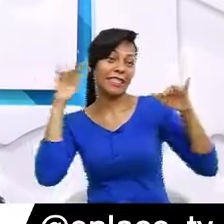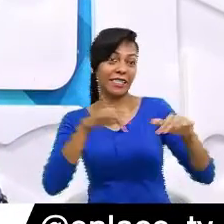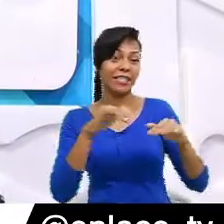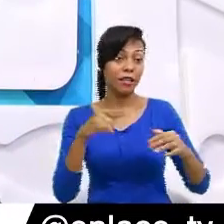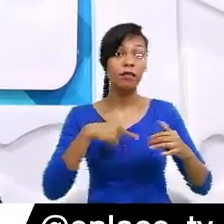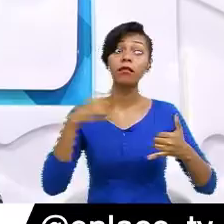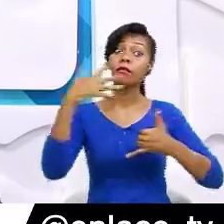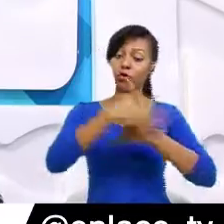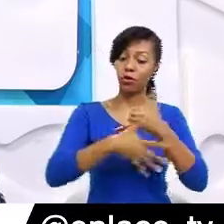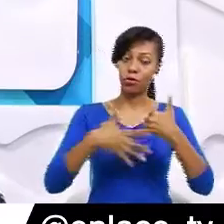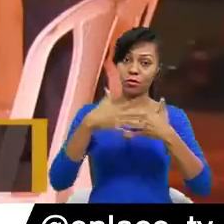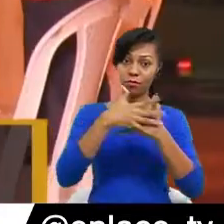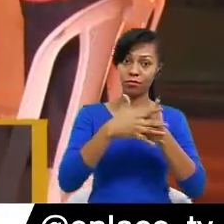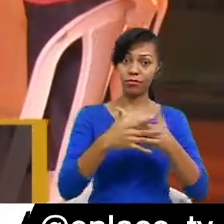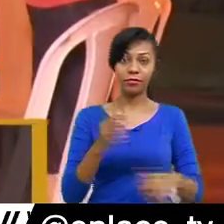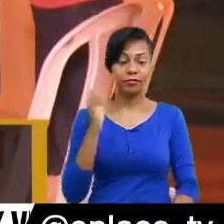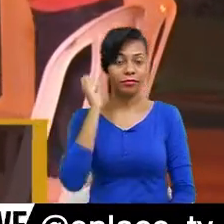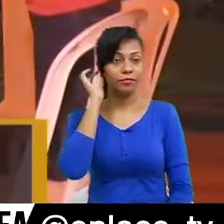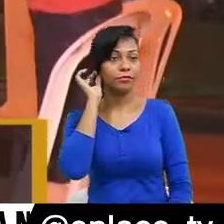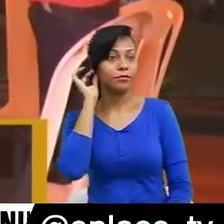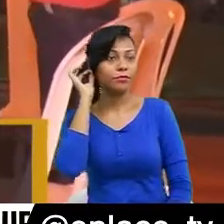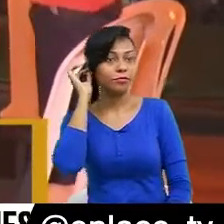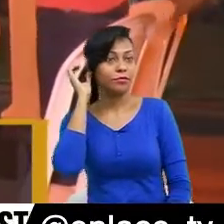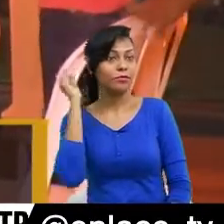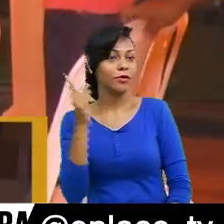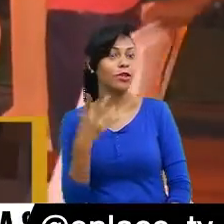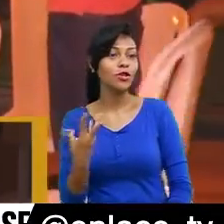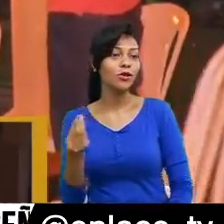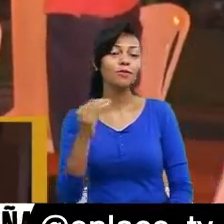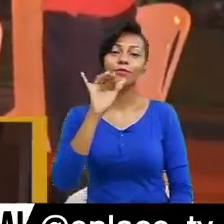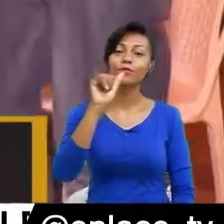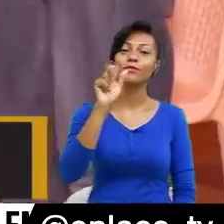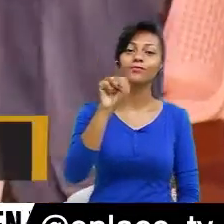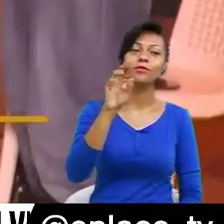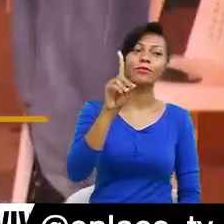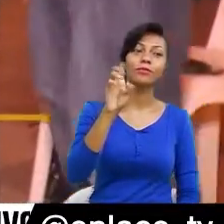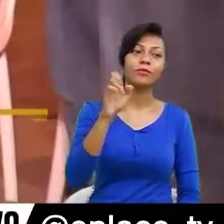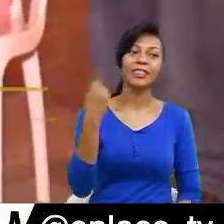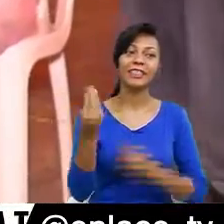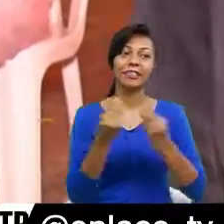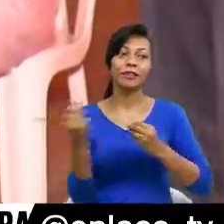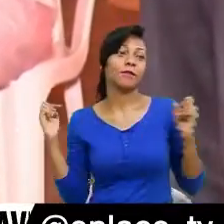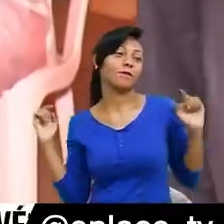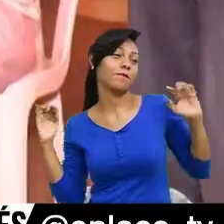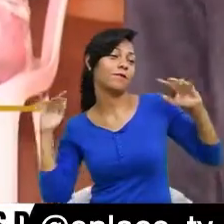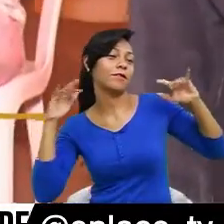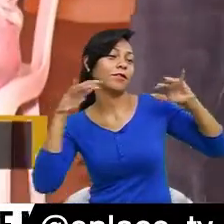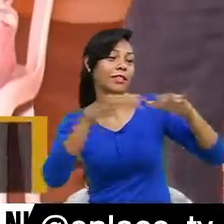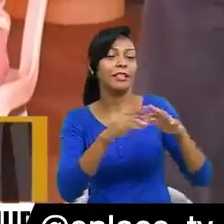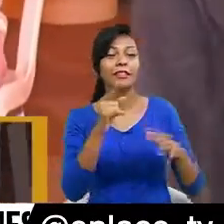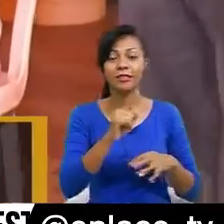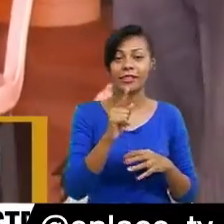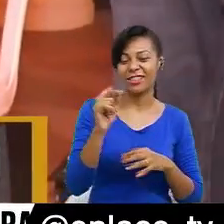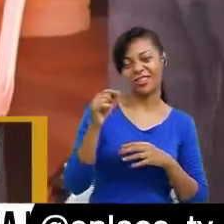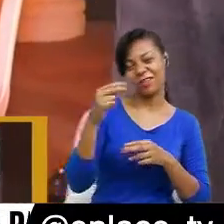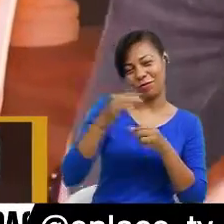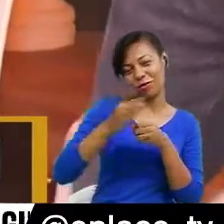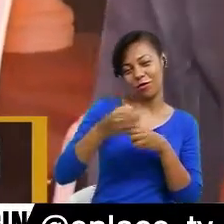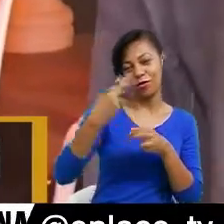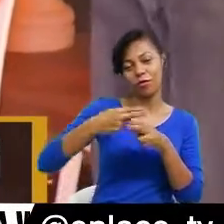colombiano. El grupo Yaoundé alista instrumentos para viajar a Morroa, Sucre, donde participará en el Festival Nacional de la Flauta de